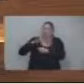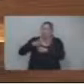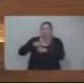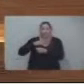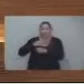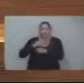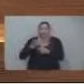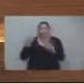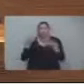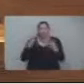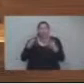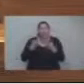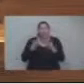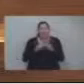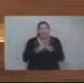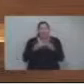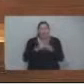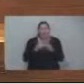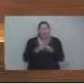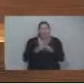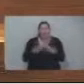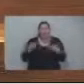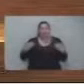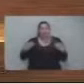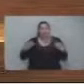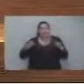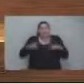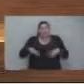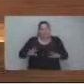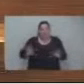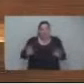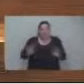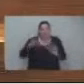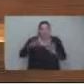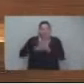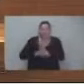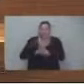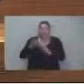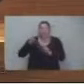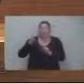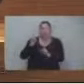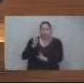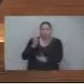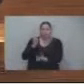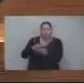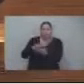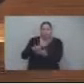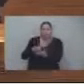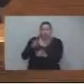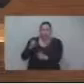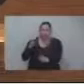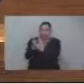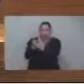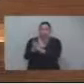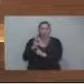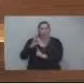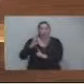ser inmune, por eso necesitaba que solo se pudiera intervenir contra ese parlamentario en flagrante delito. No se